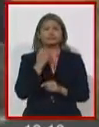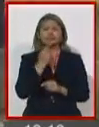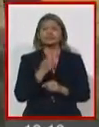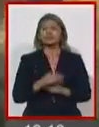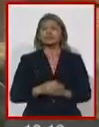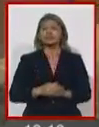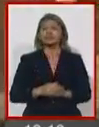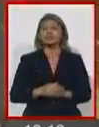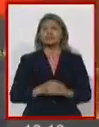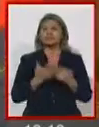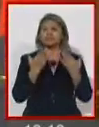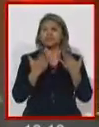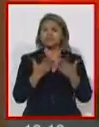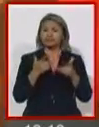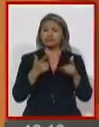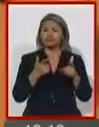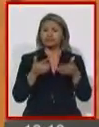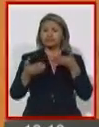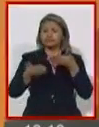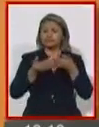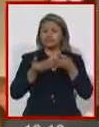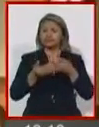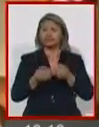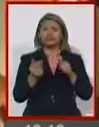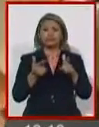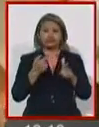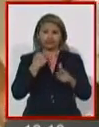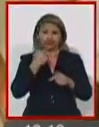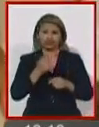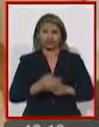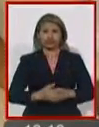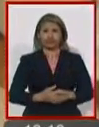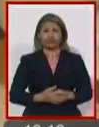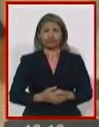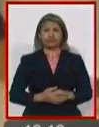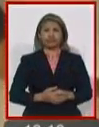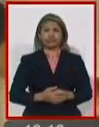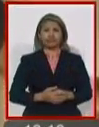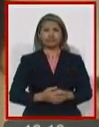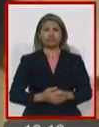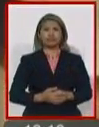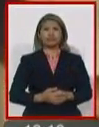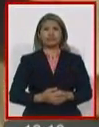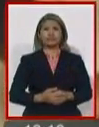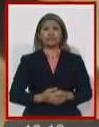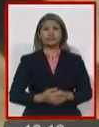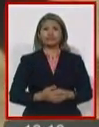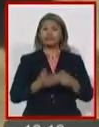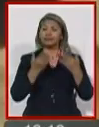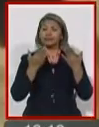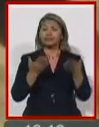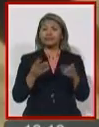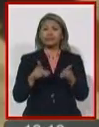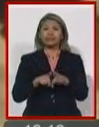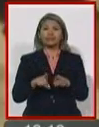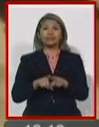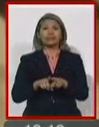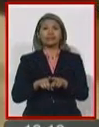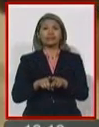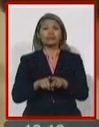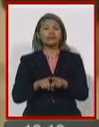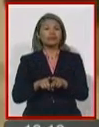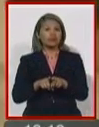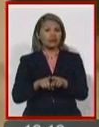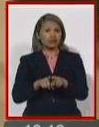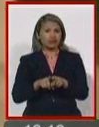la certeza de que existía un disparo a corta distancia, un disparo, como dicen vulgarmente, a quemarropa. Existe la marca